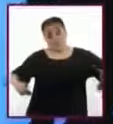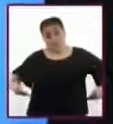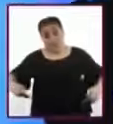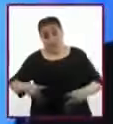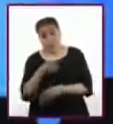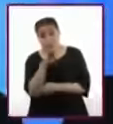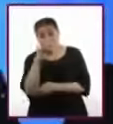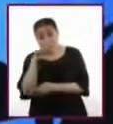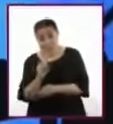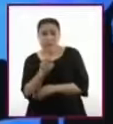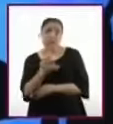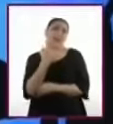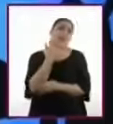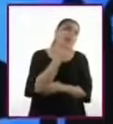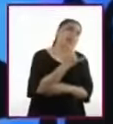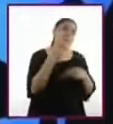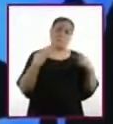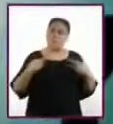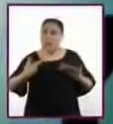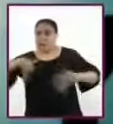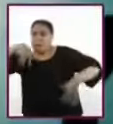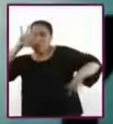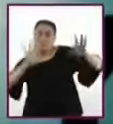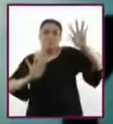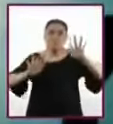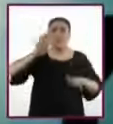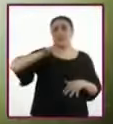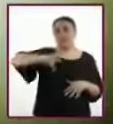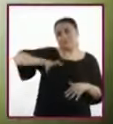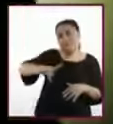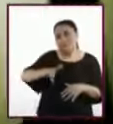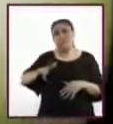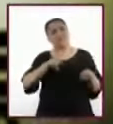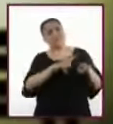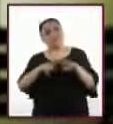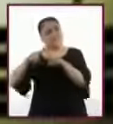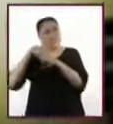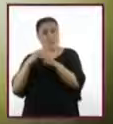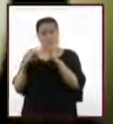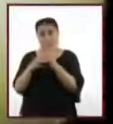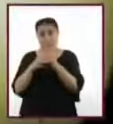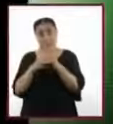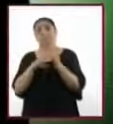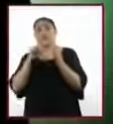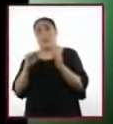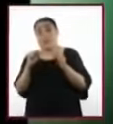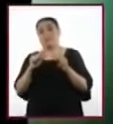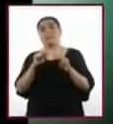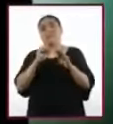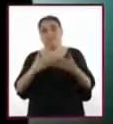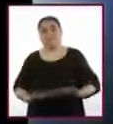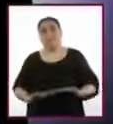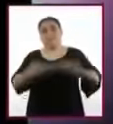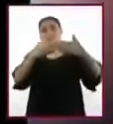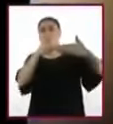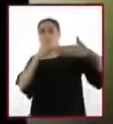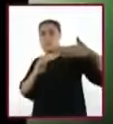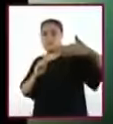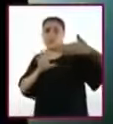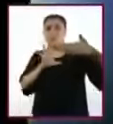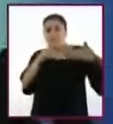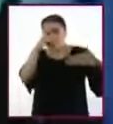un espectáculo en el que los actores usan sus manos, títeres y otros objetos y los colocan frente a una fuente luminosa para crear